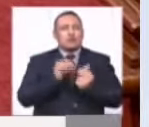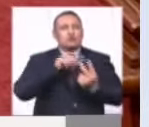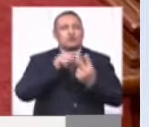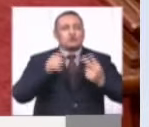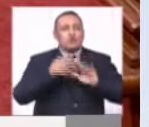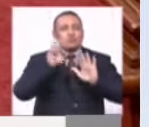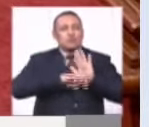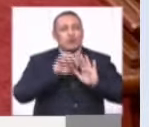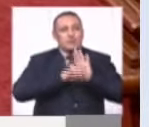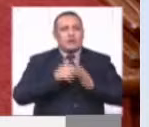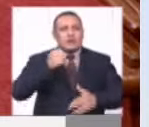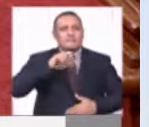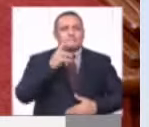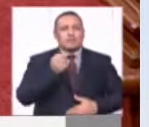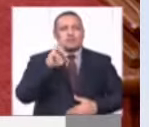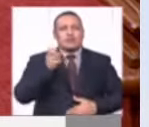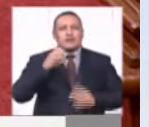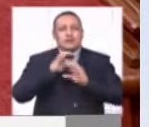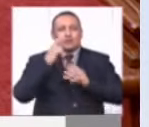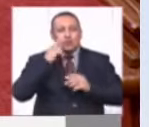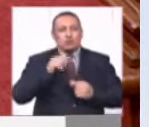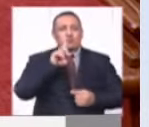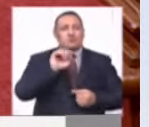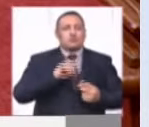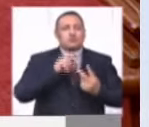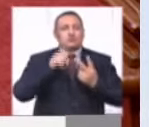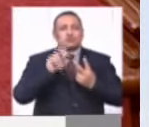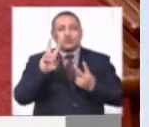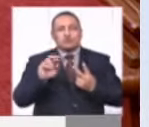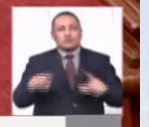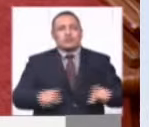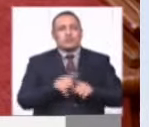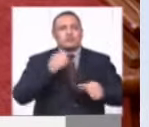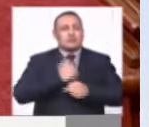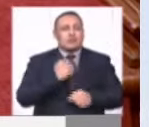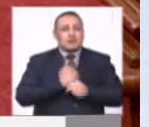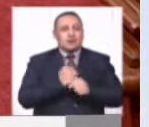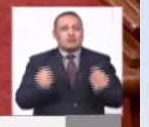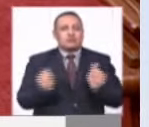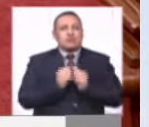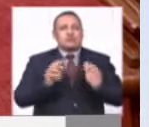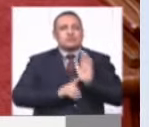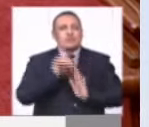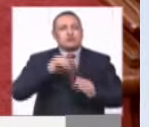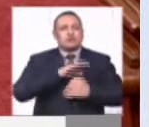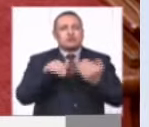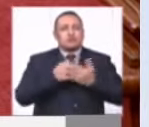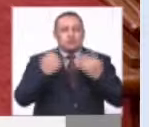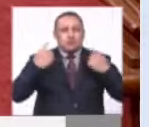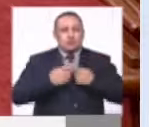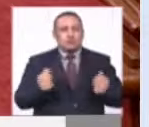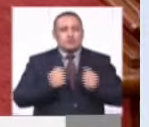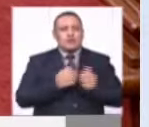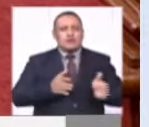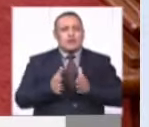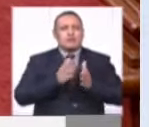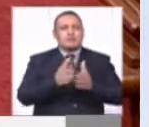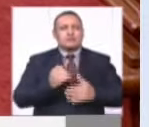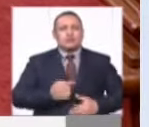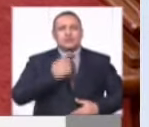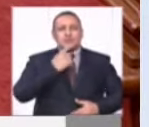dos programas que se llaman ProRegión 1 y ProRegión 2. Estamos trabajando el financiamiento de estas líneas.